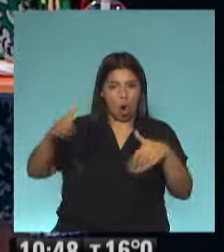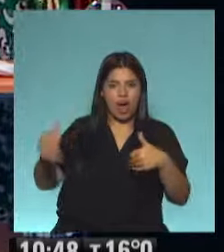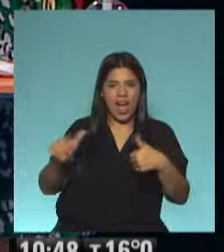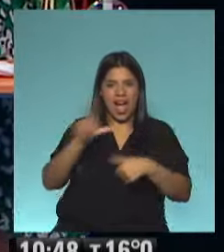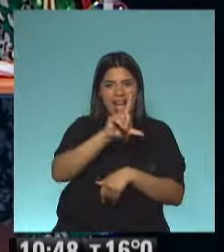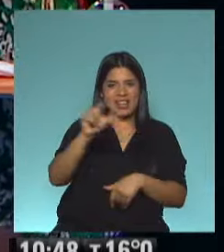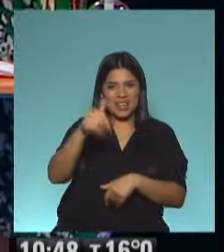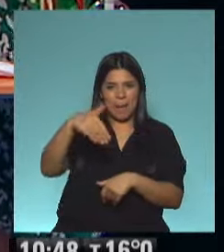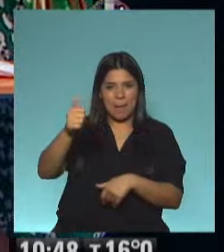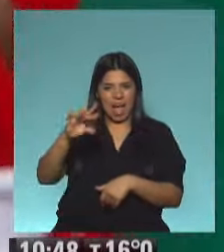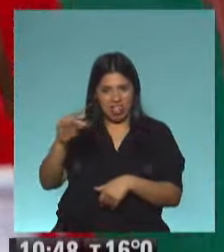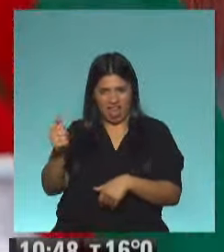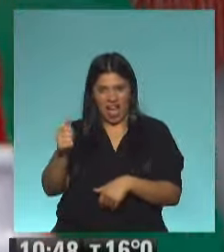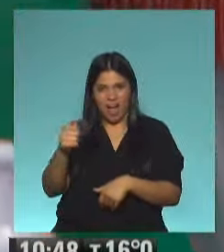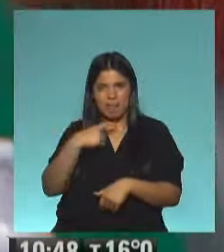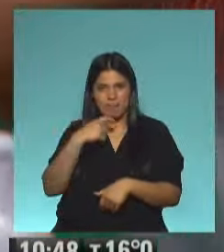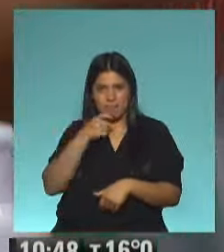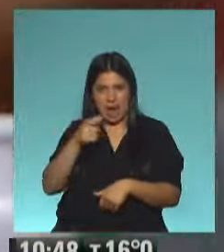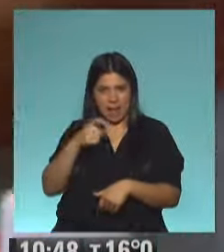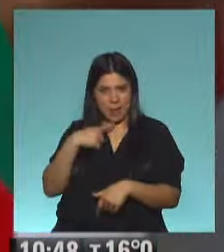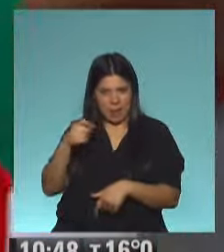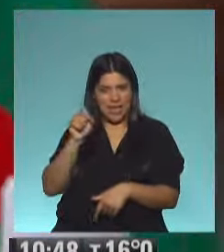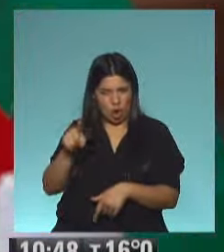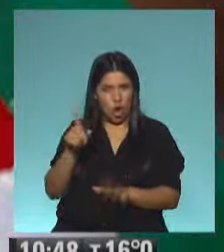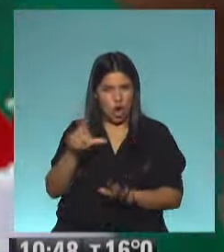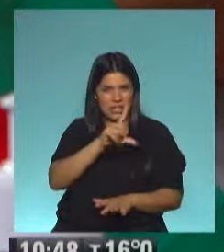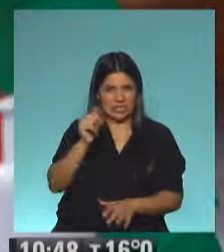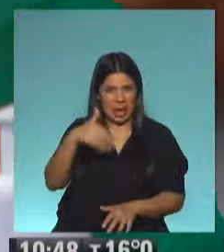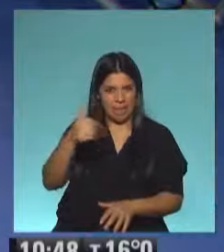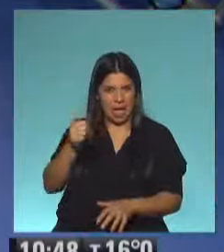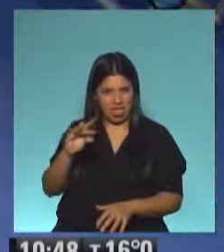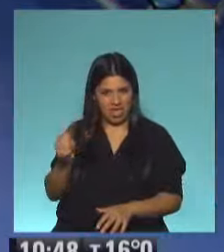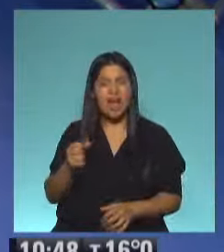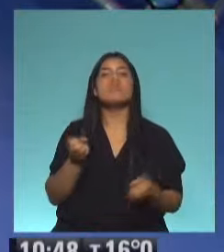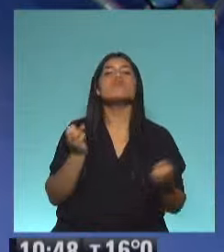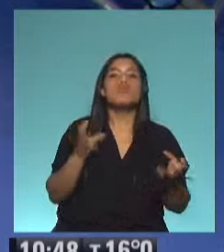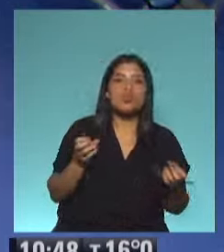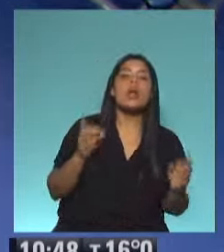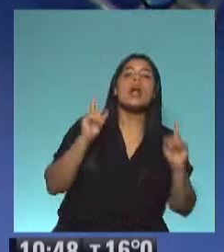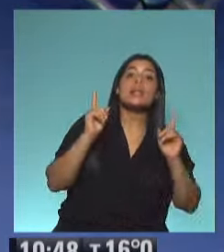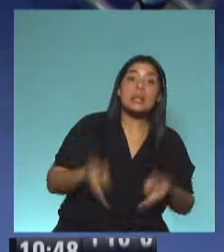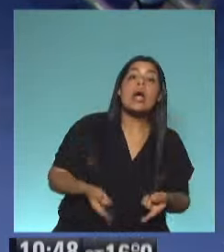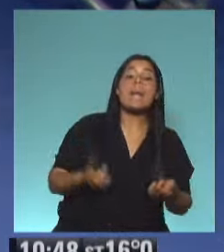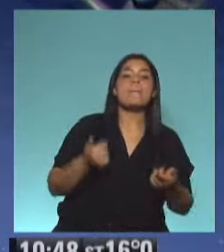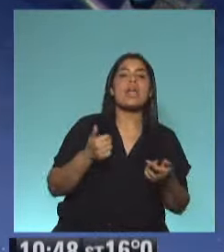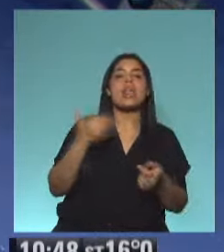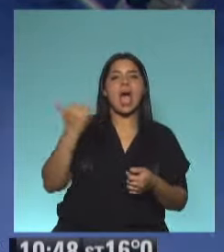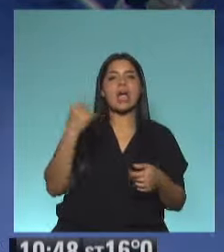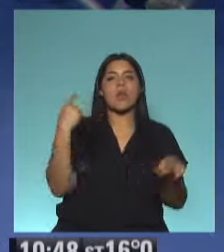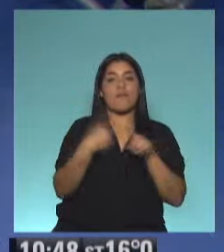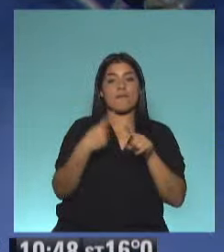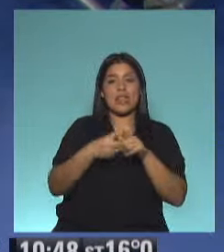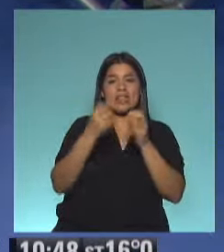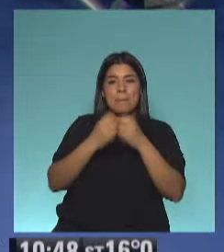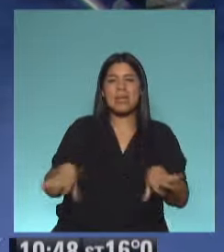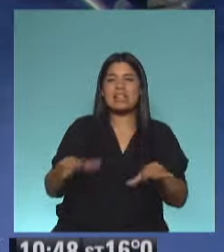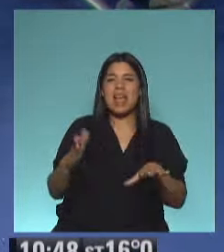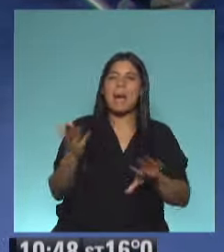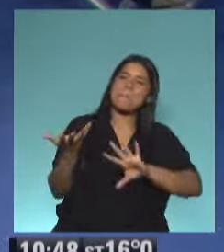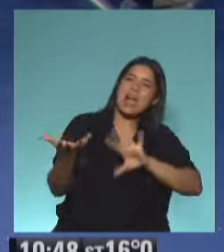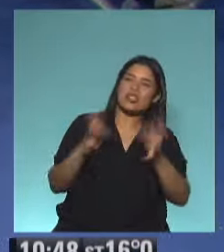el cofre. Muy bien. Y contamos de los tablados, de que era una fiesta que empezaba a principios de febrero,